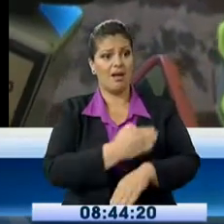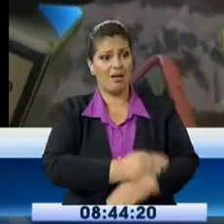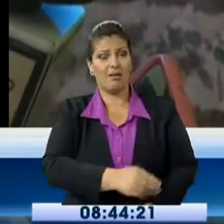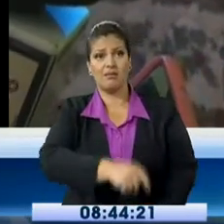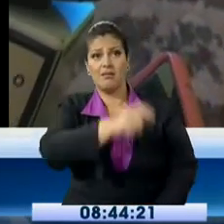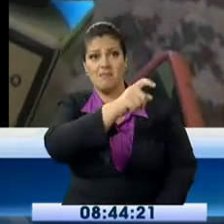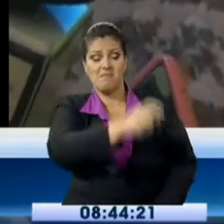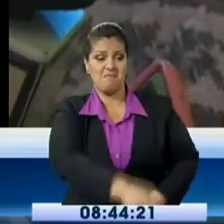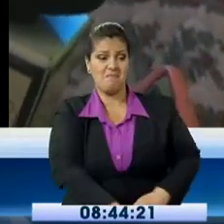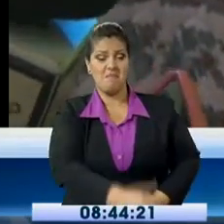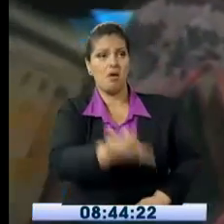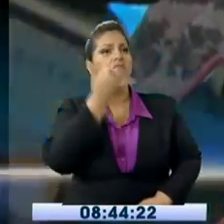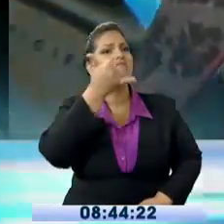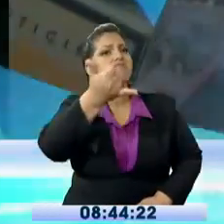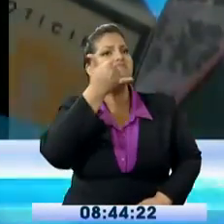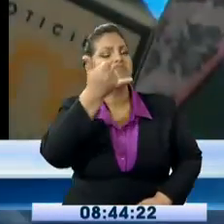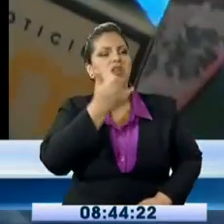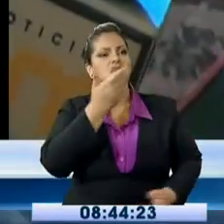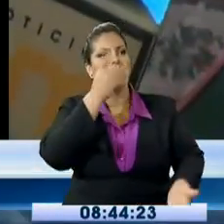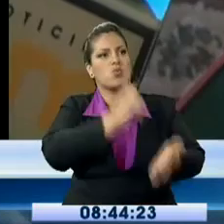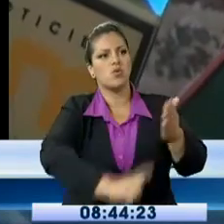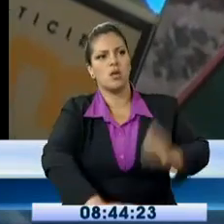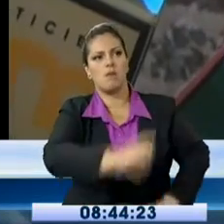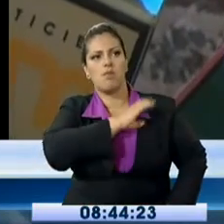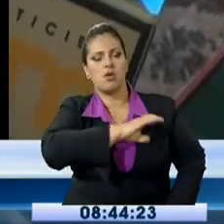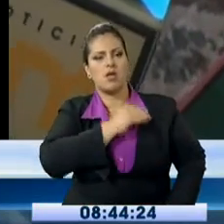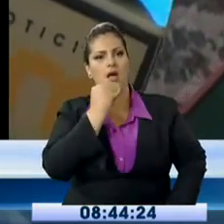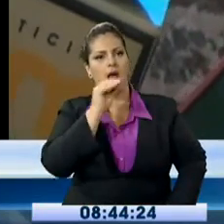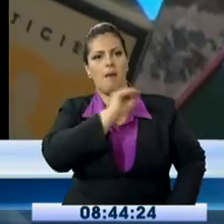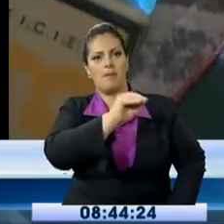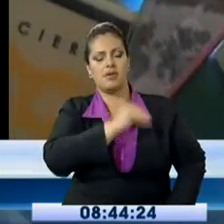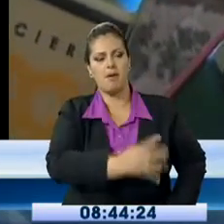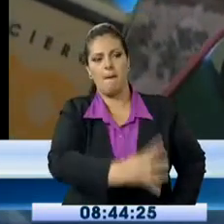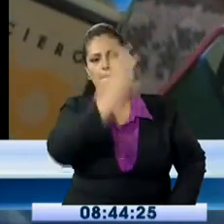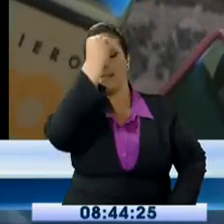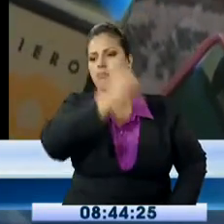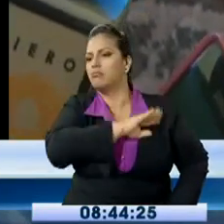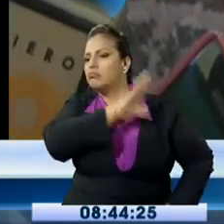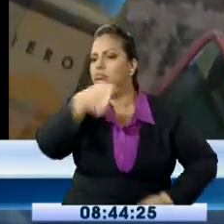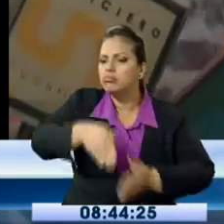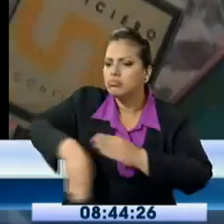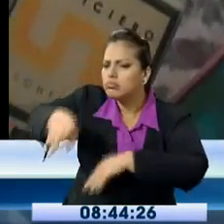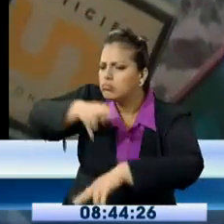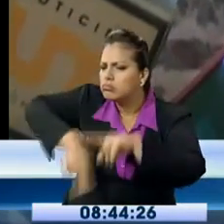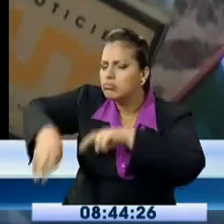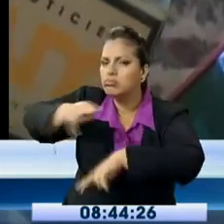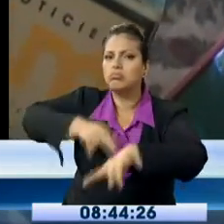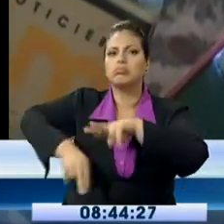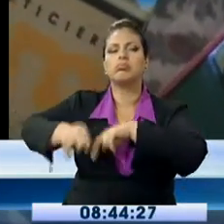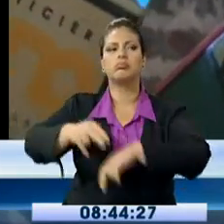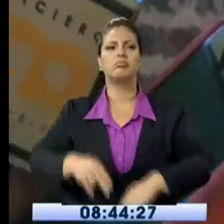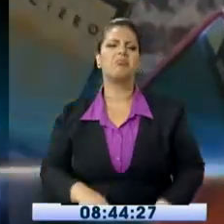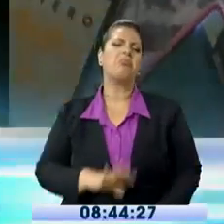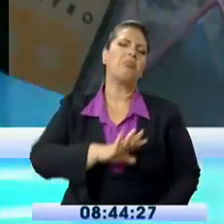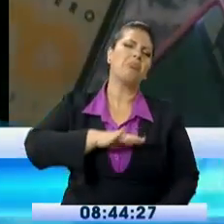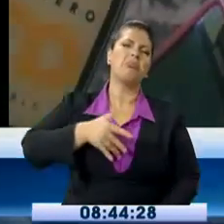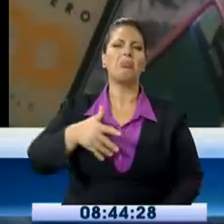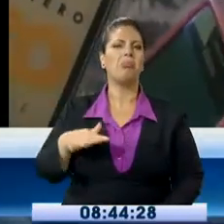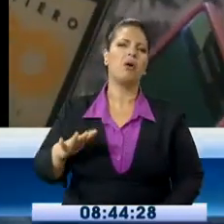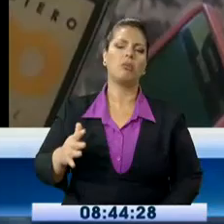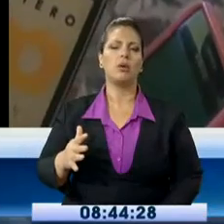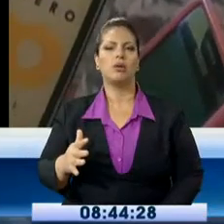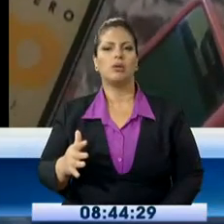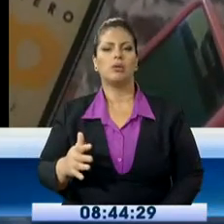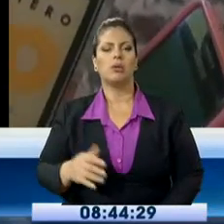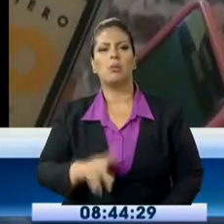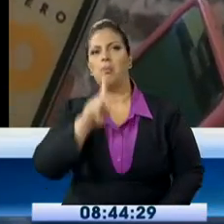básicas de inteligencia de la Policía Nacional, se logró ubicar un centro de acopio aquí en el centro de Montañita. Aproximadamente se logró sacar del